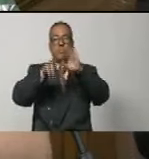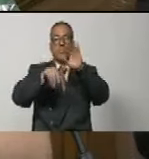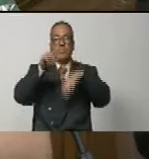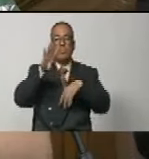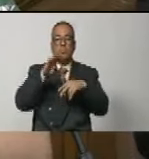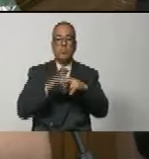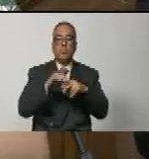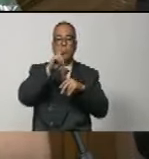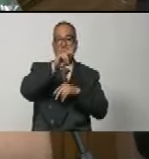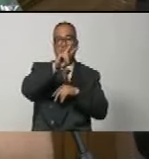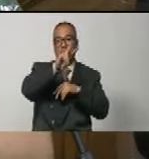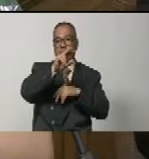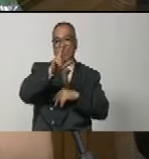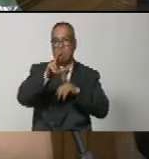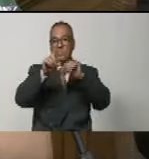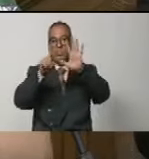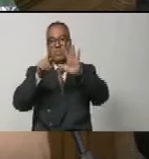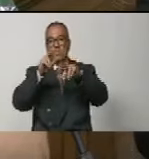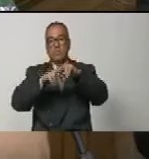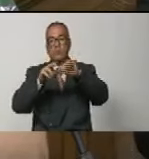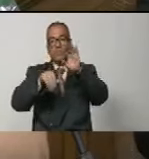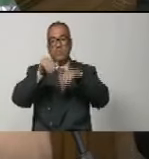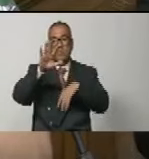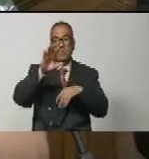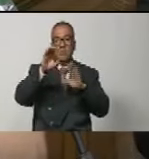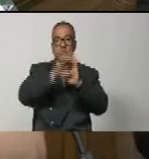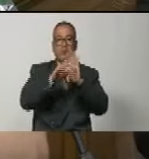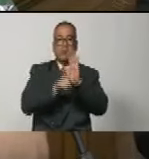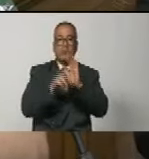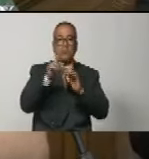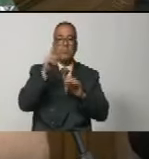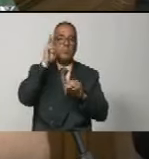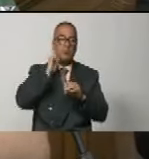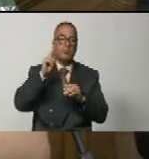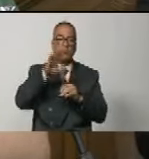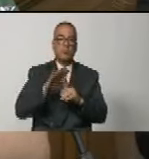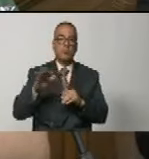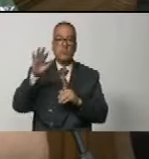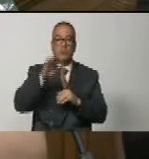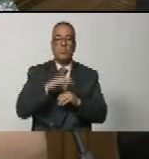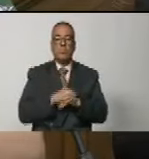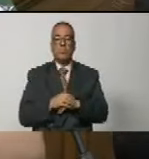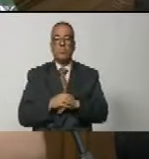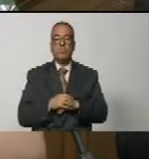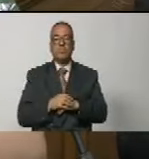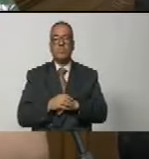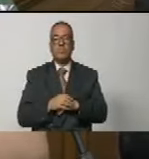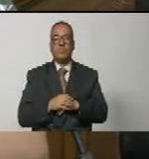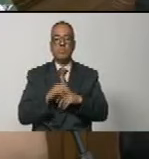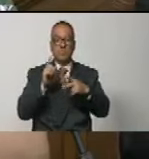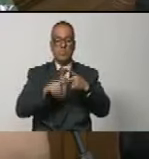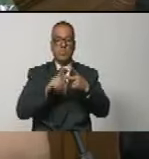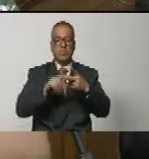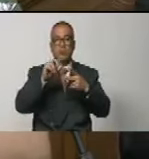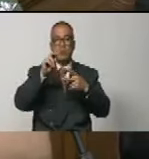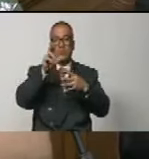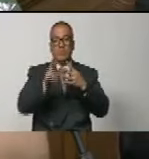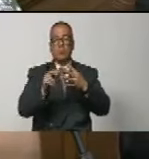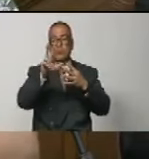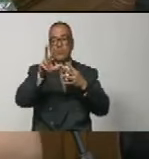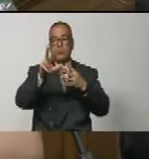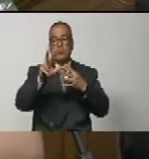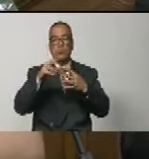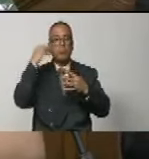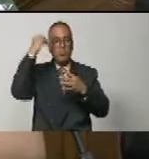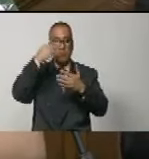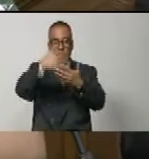14, y 236, numeral 15, de la Constitución de la República Bolivariana de Venezuela. Punto número 3.